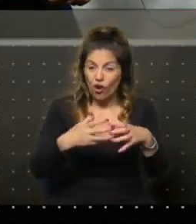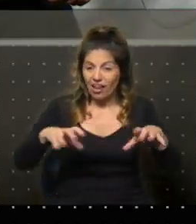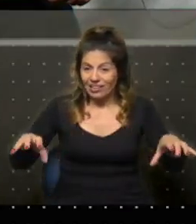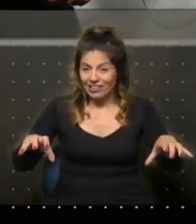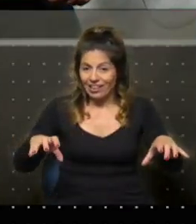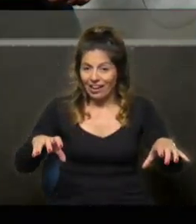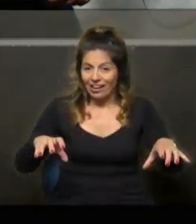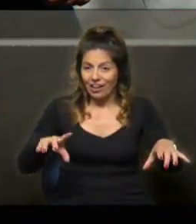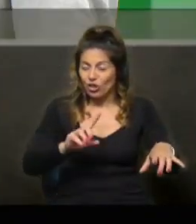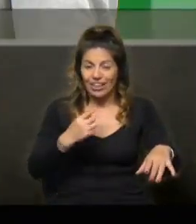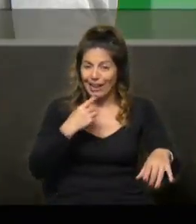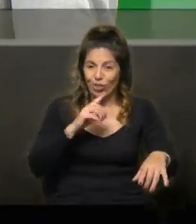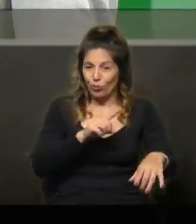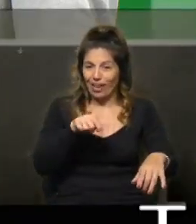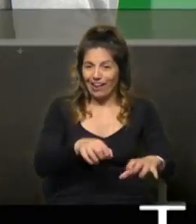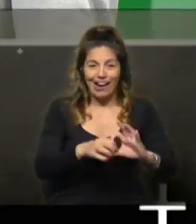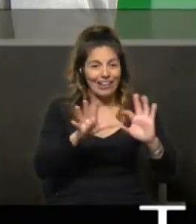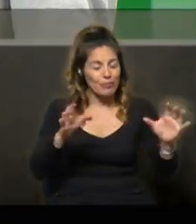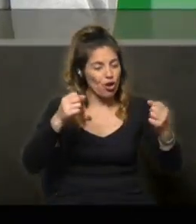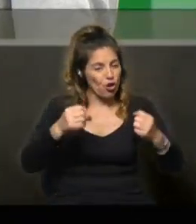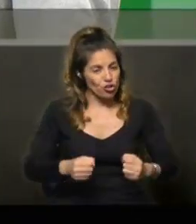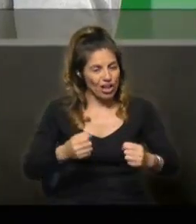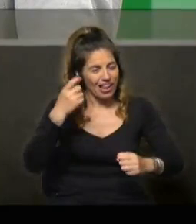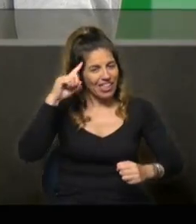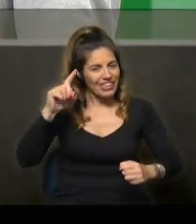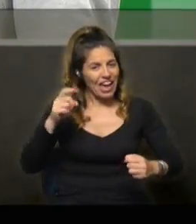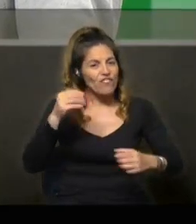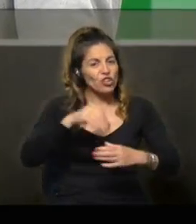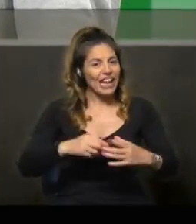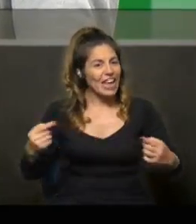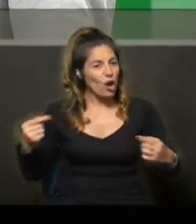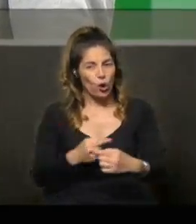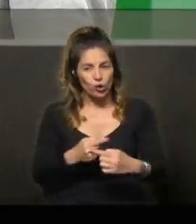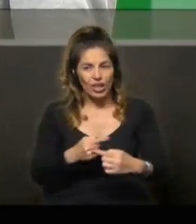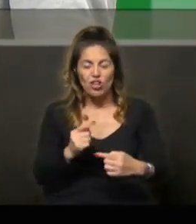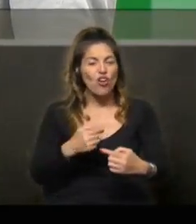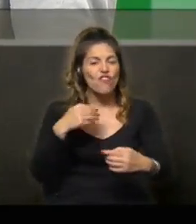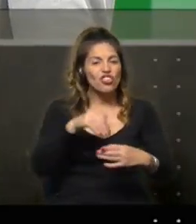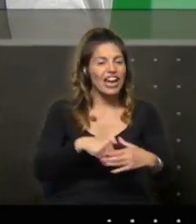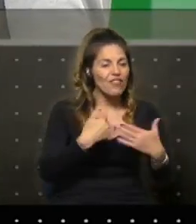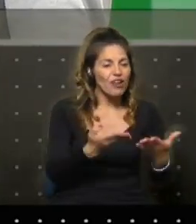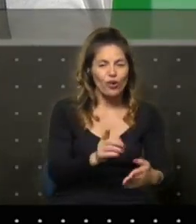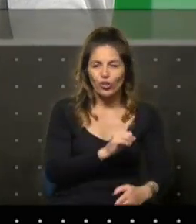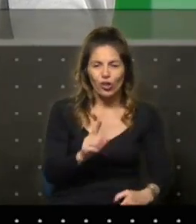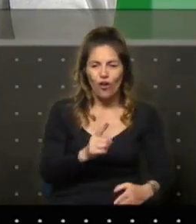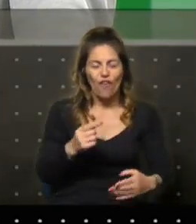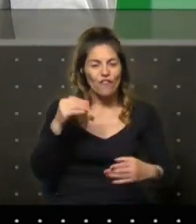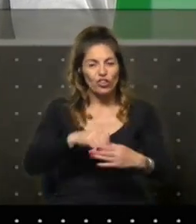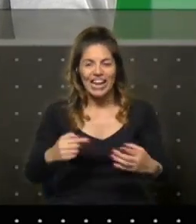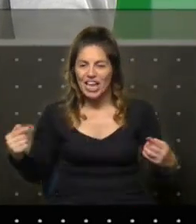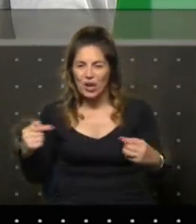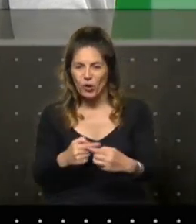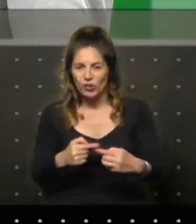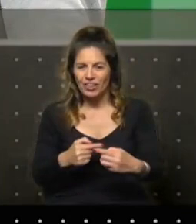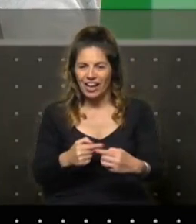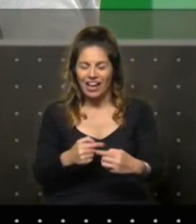aquí hubo claramente una consolidación de la idea de votar en contra más que votar a favor lejísimos de cualquier lógica